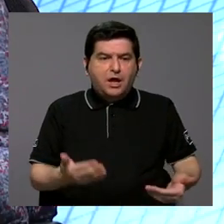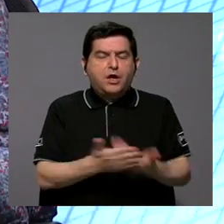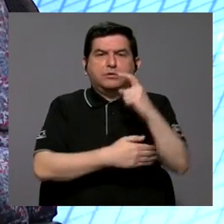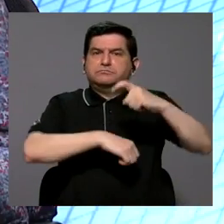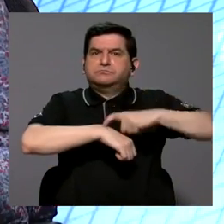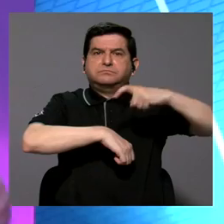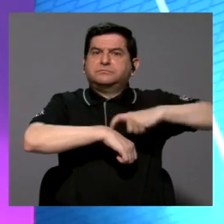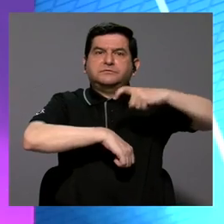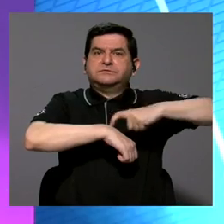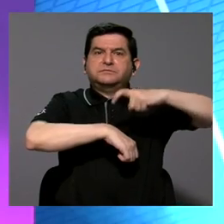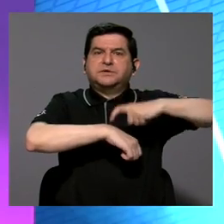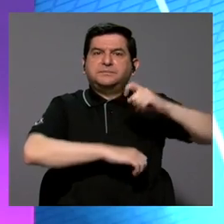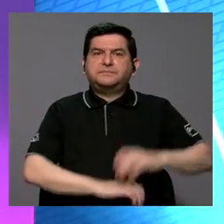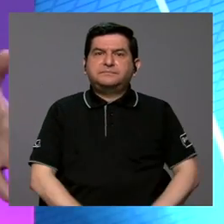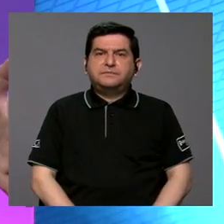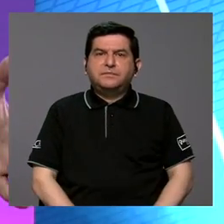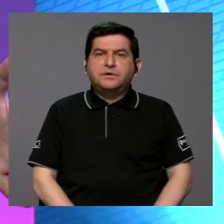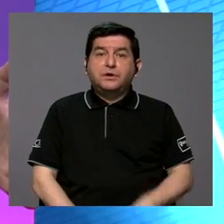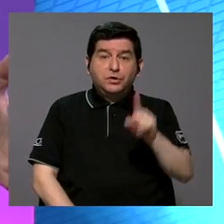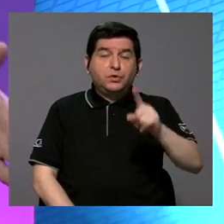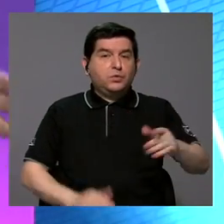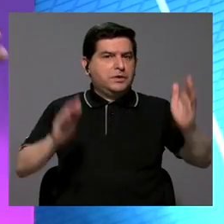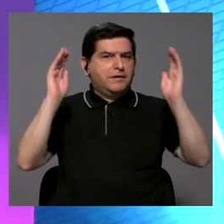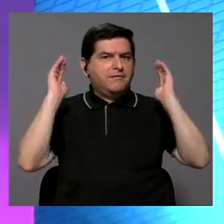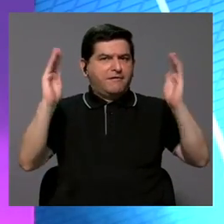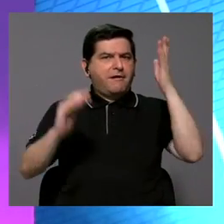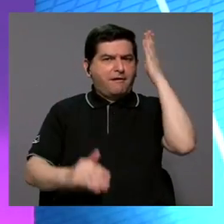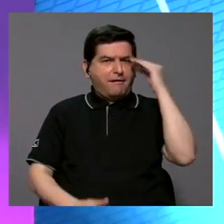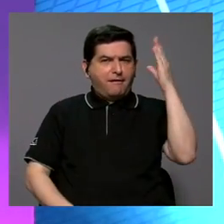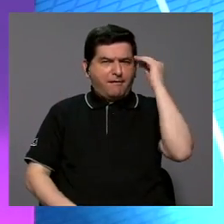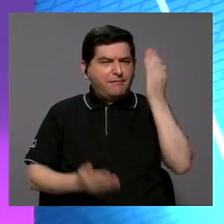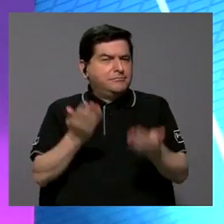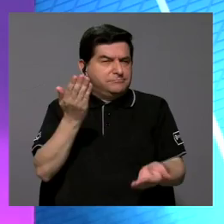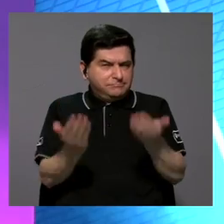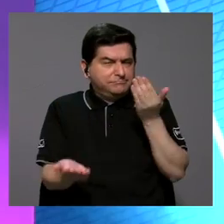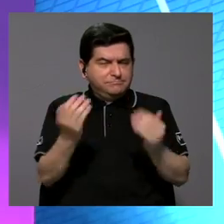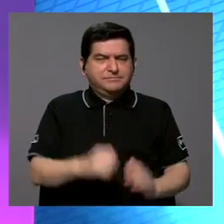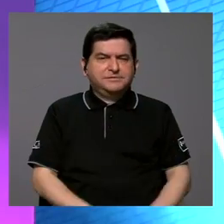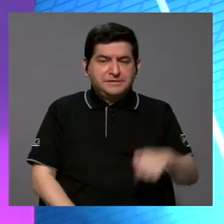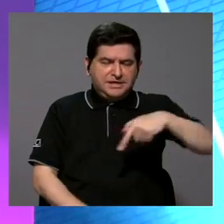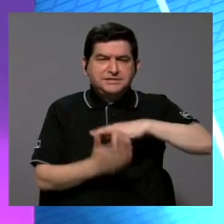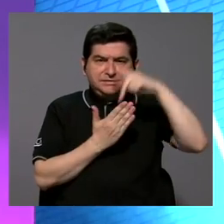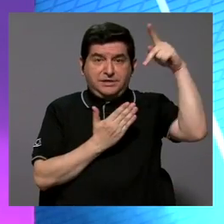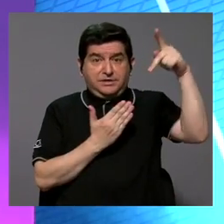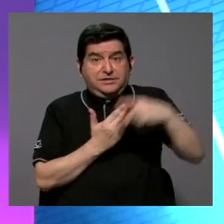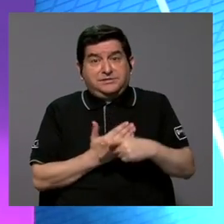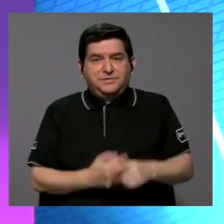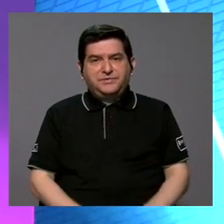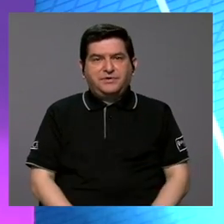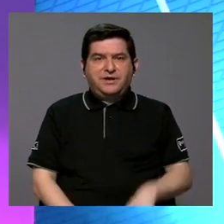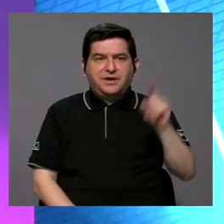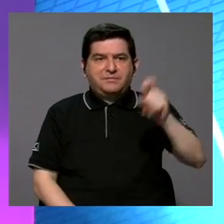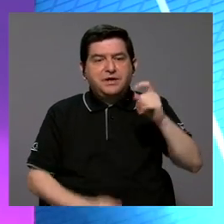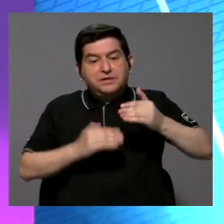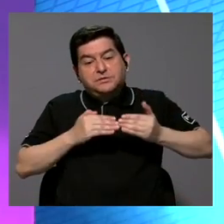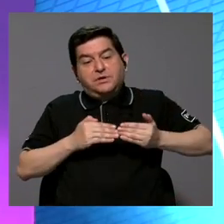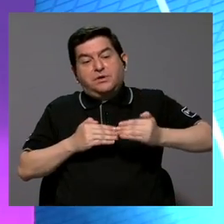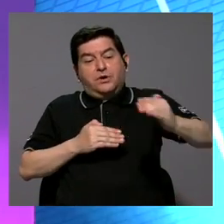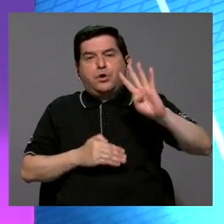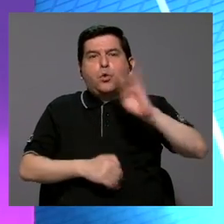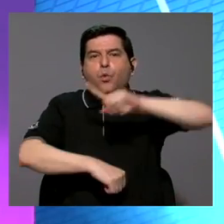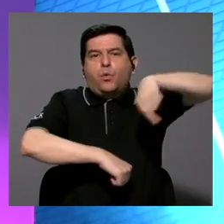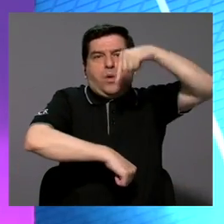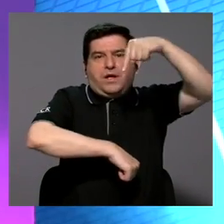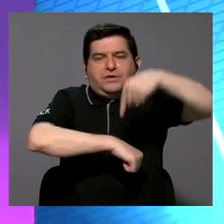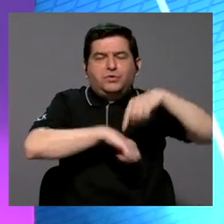nueva etapa y una gran experiencia que posiblemente este programa tendríamos que alargarlo durante